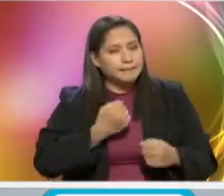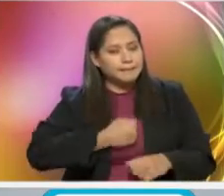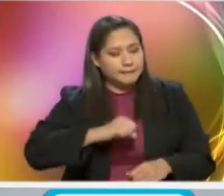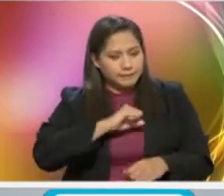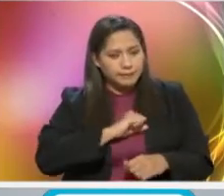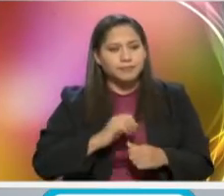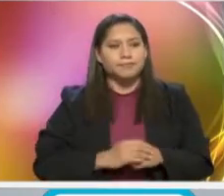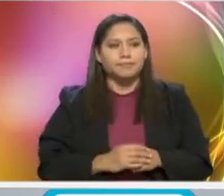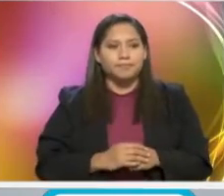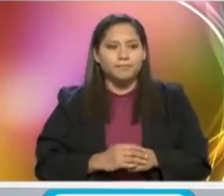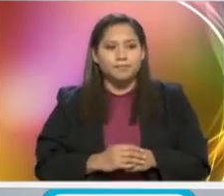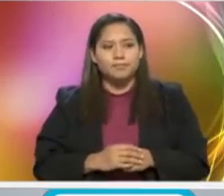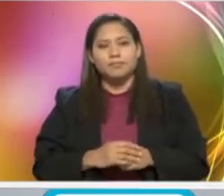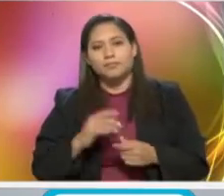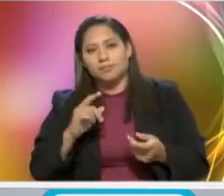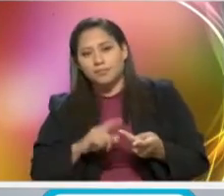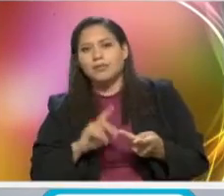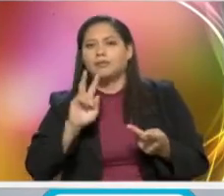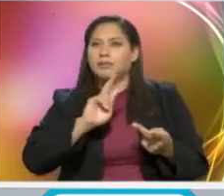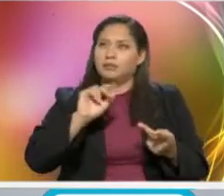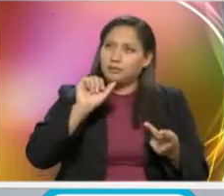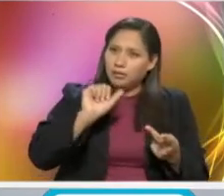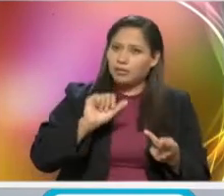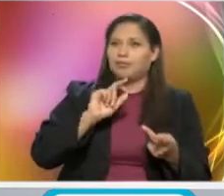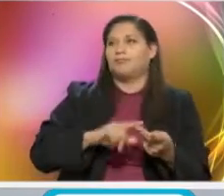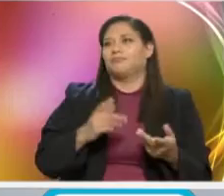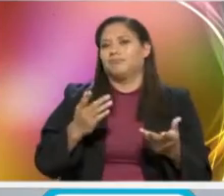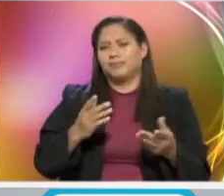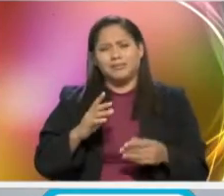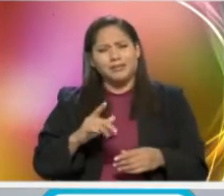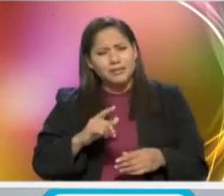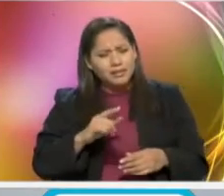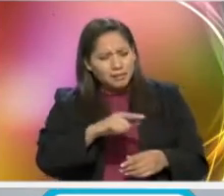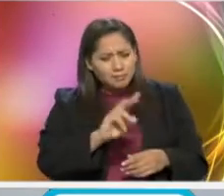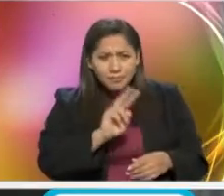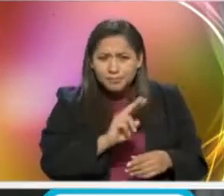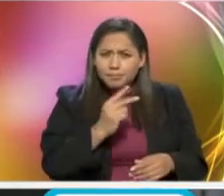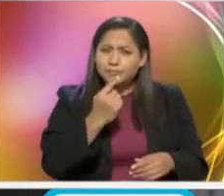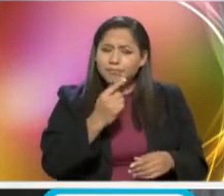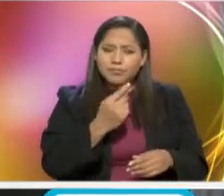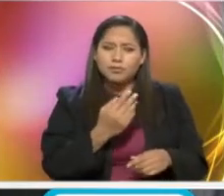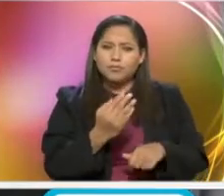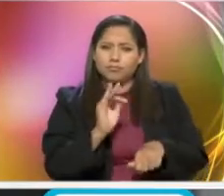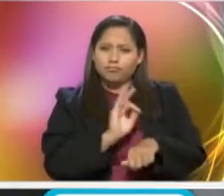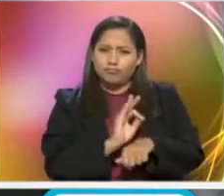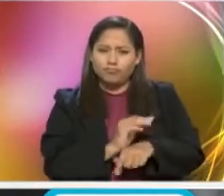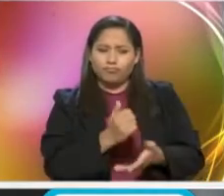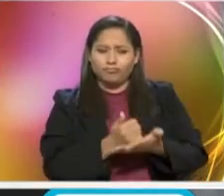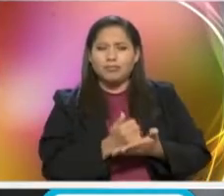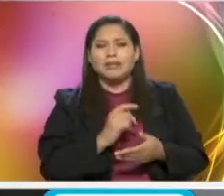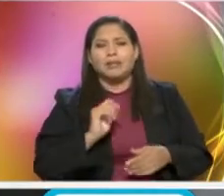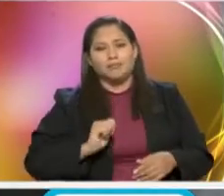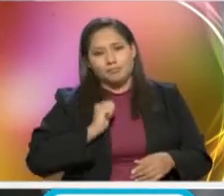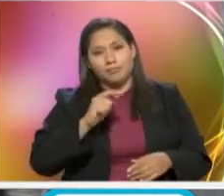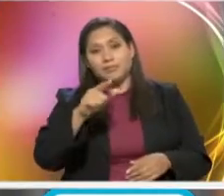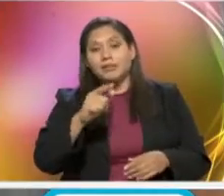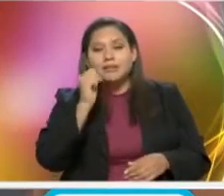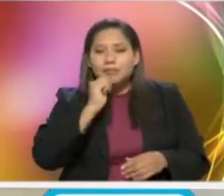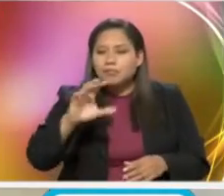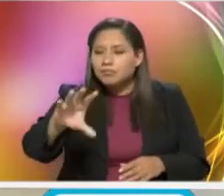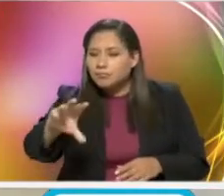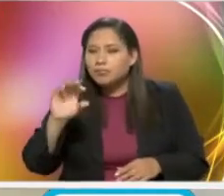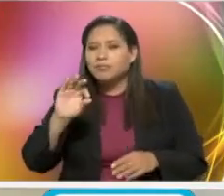Con Sí, betacaroteno, vitamina A. Sí, aprovechas al máximo las propiedades que tiene la fruta, ¿no? Entonces sí, hay que ir con la temporada, es lo más importante